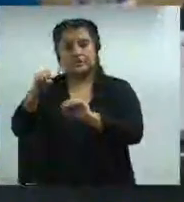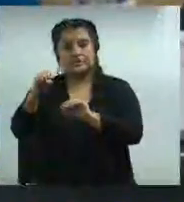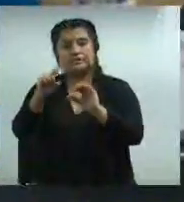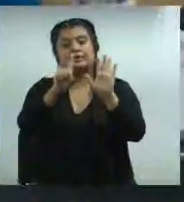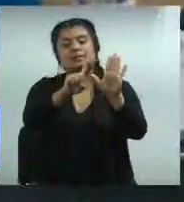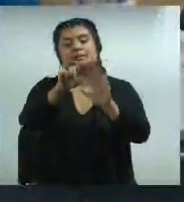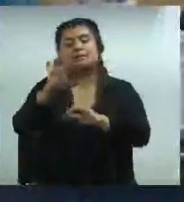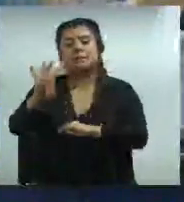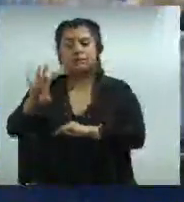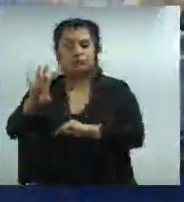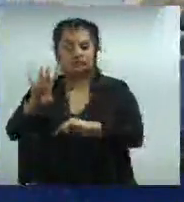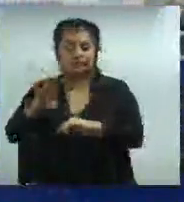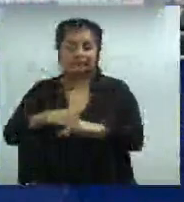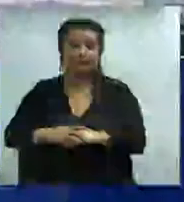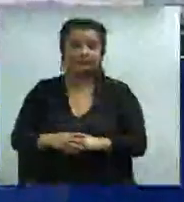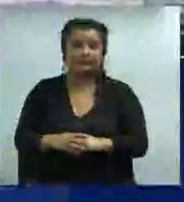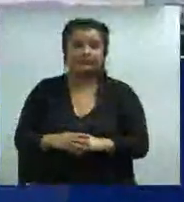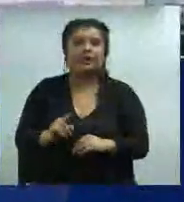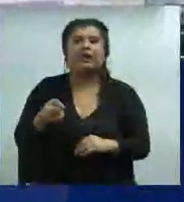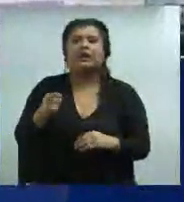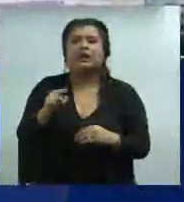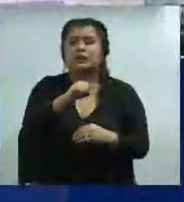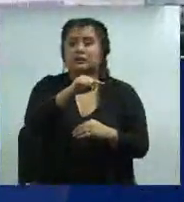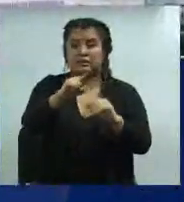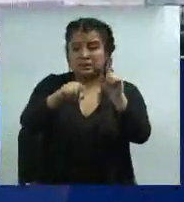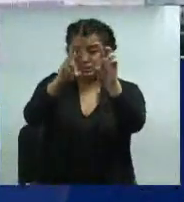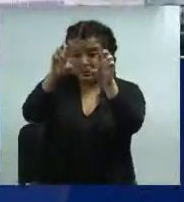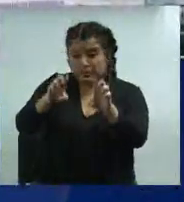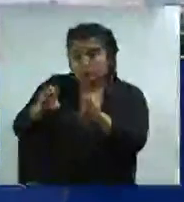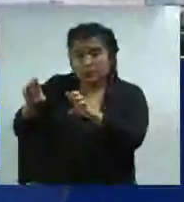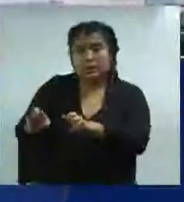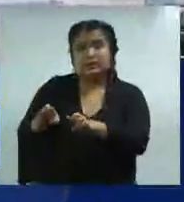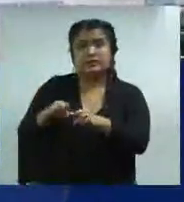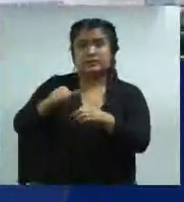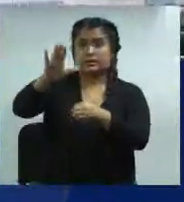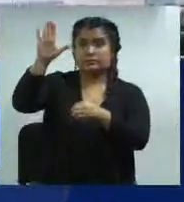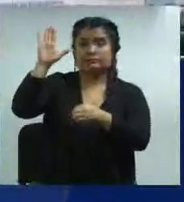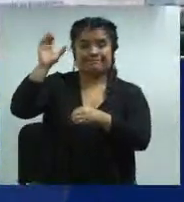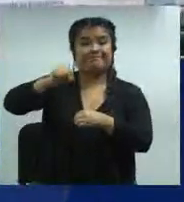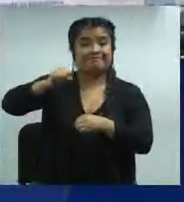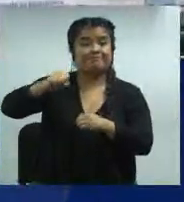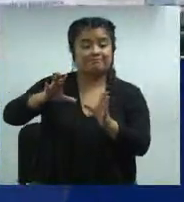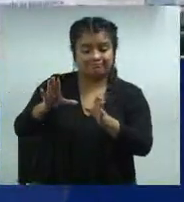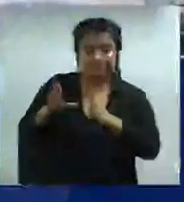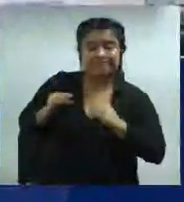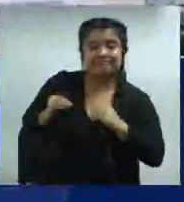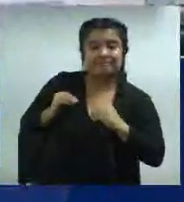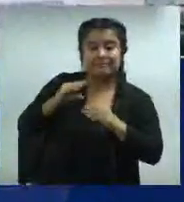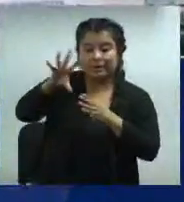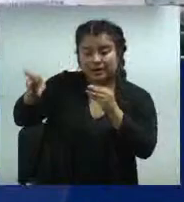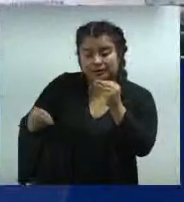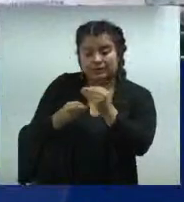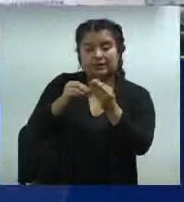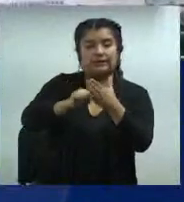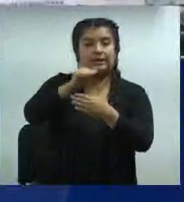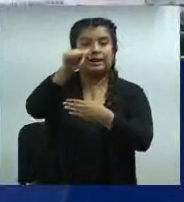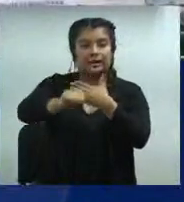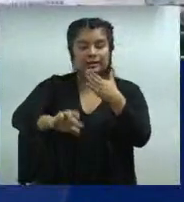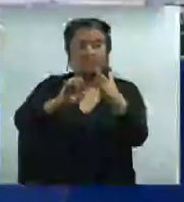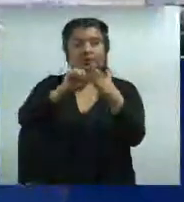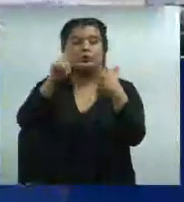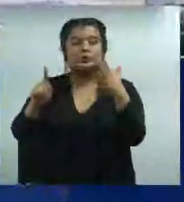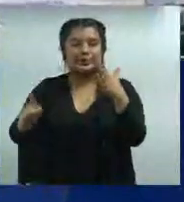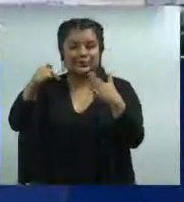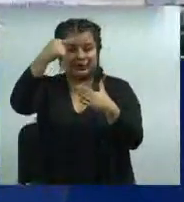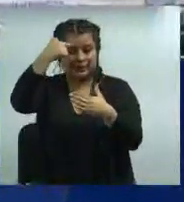su primer debate. Quienes estén de acuerdo para su incorporación en esta agenda o en este proyecto de orden del